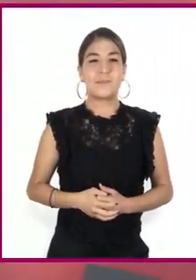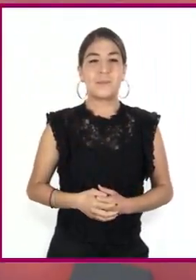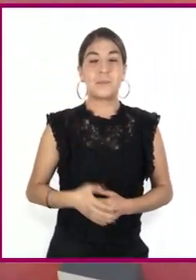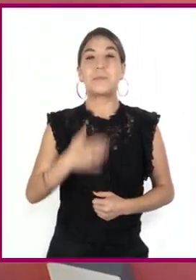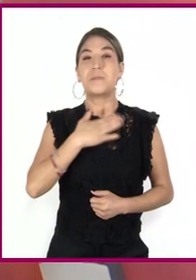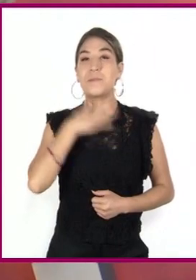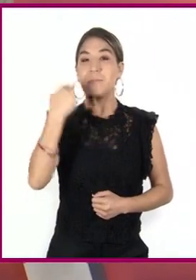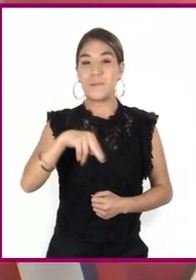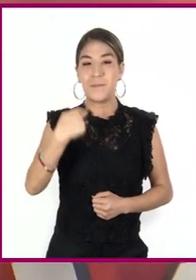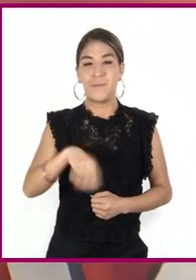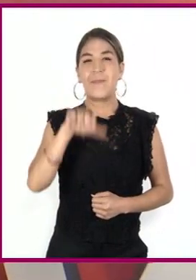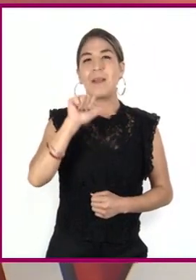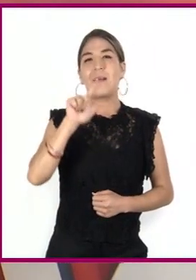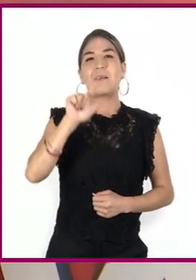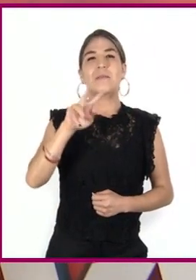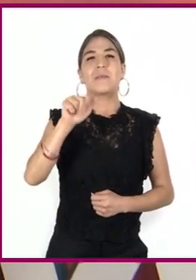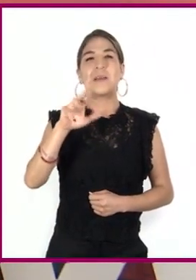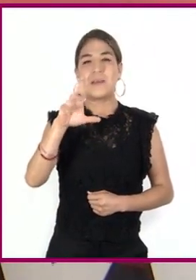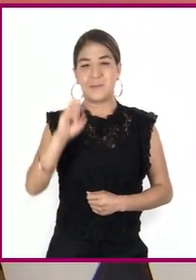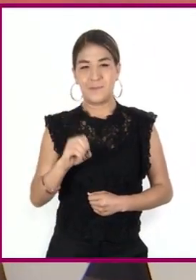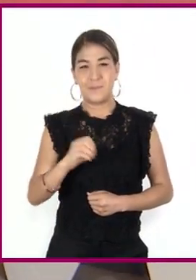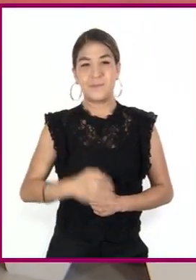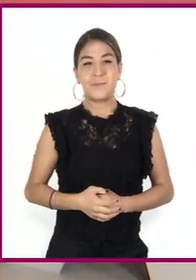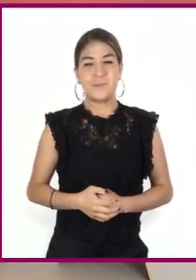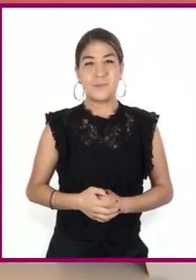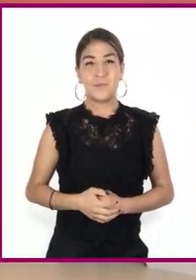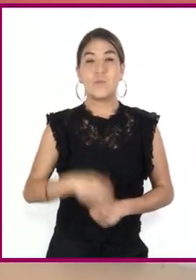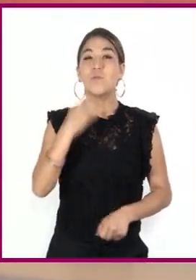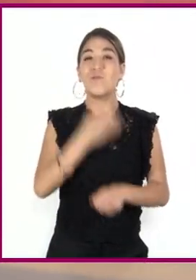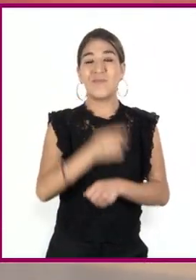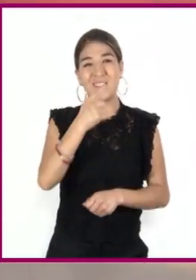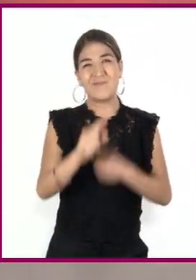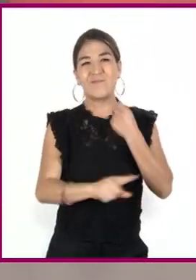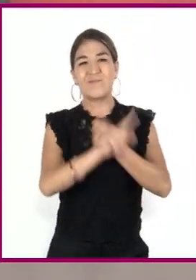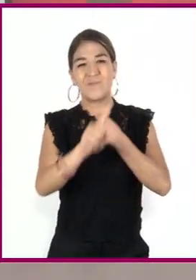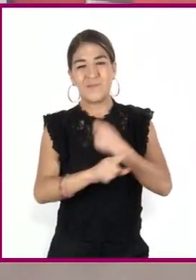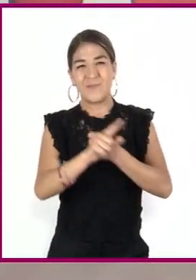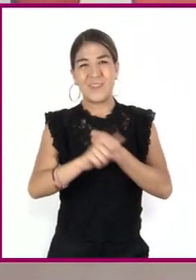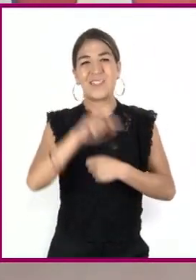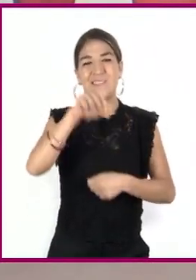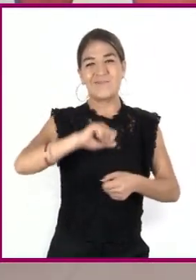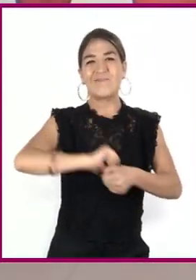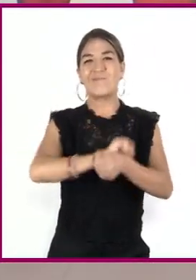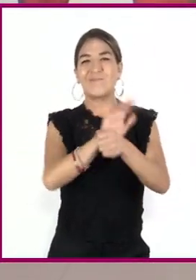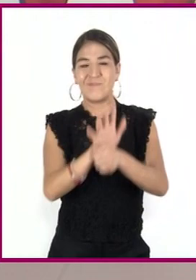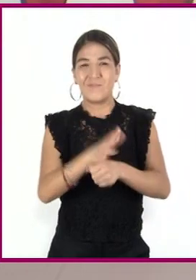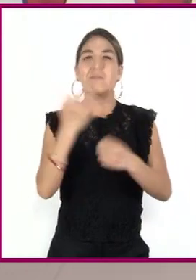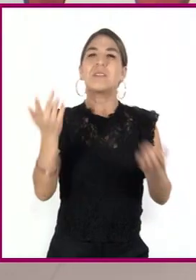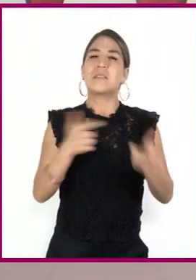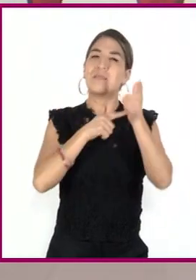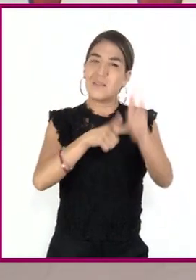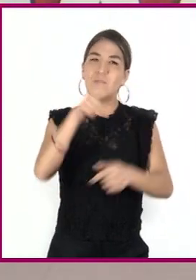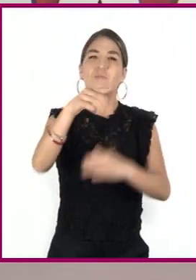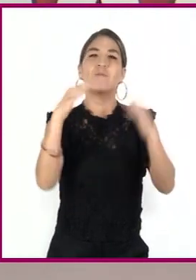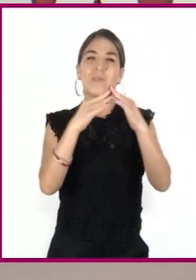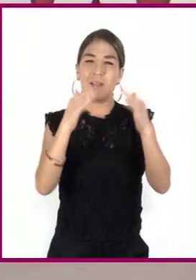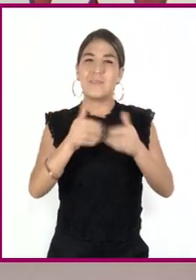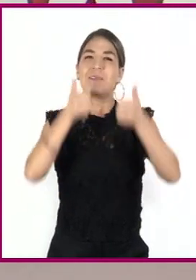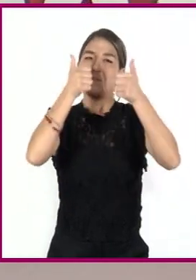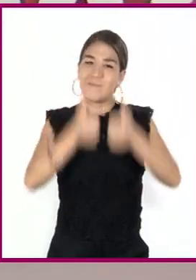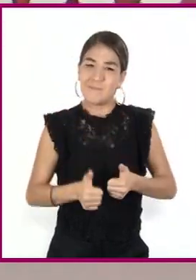Y el mío, Álvaro Fernando Calderón. La emergencia sanitaria continúa. Recuerden permanecer en casa en la medida de lo